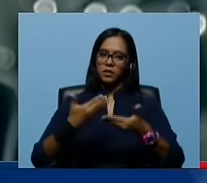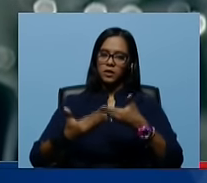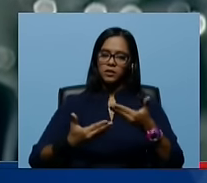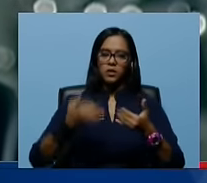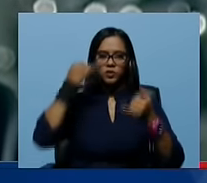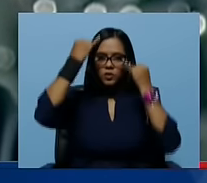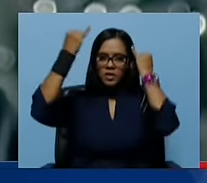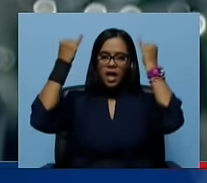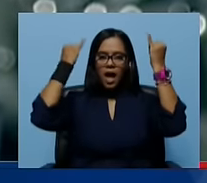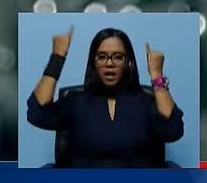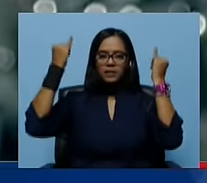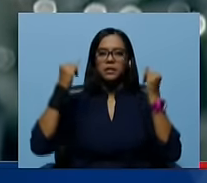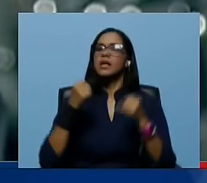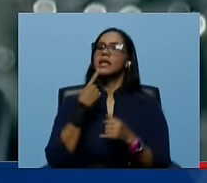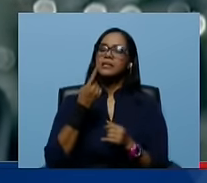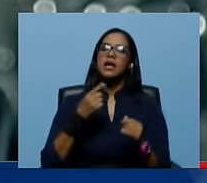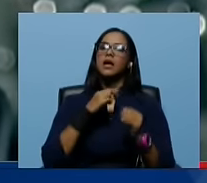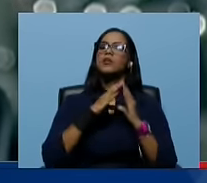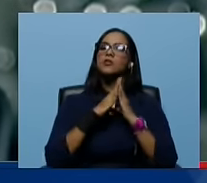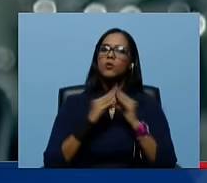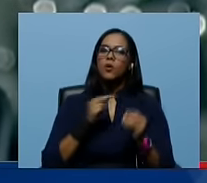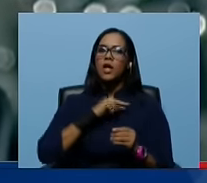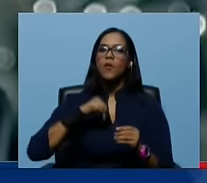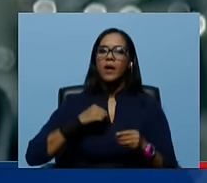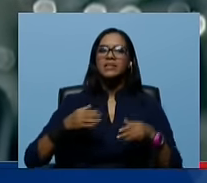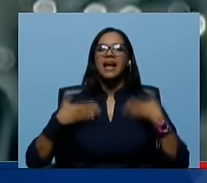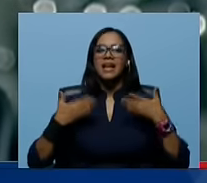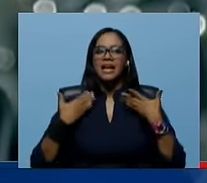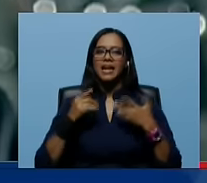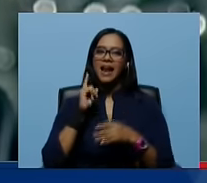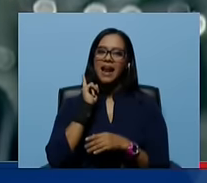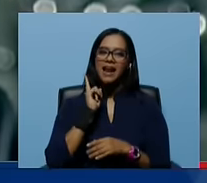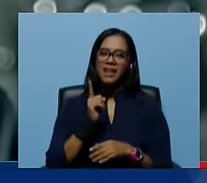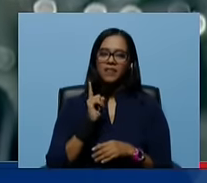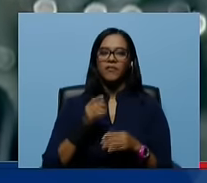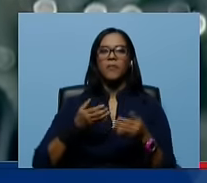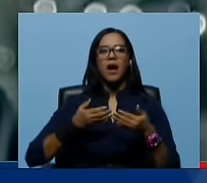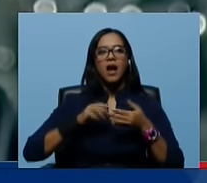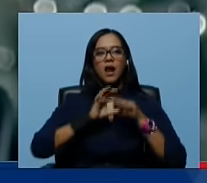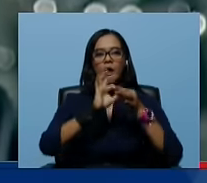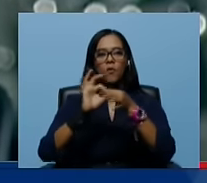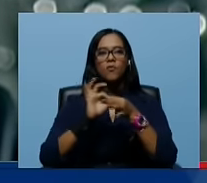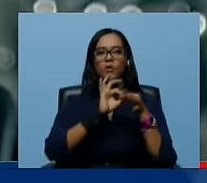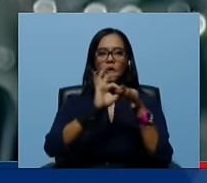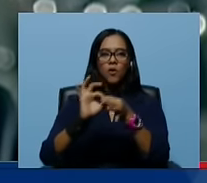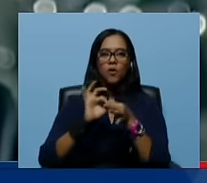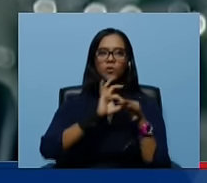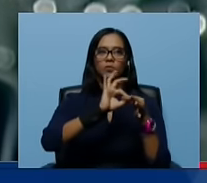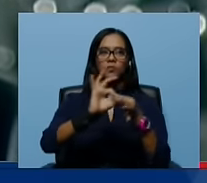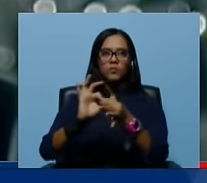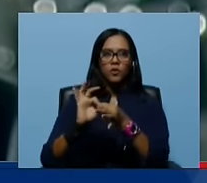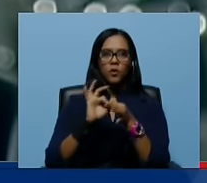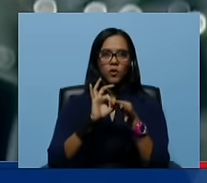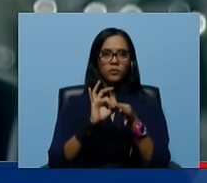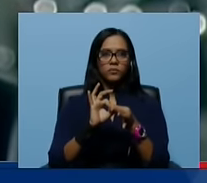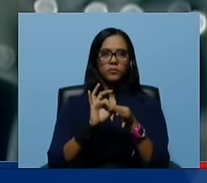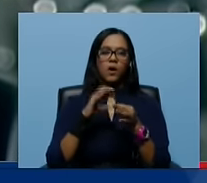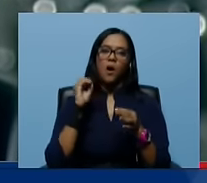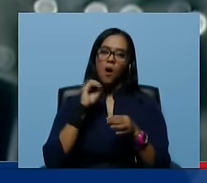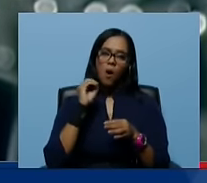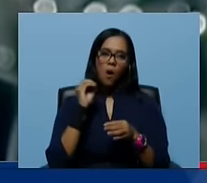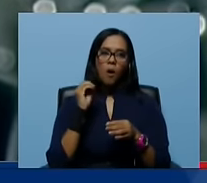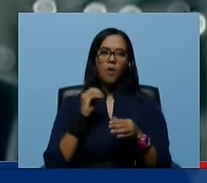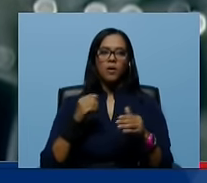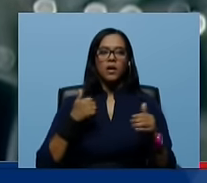ideales. Decía, todas nuestras alegrías las debemos a la unión. Unión, unión, unión, o la anarquía